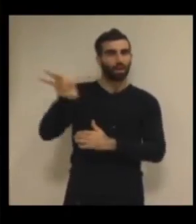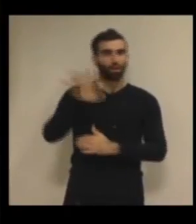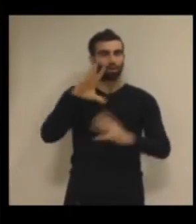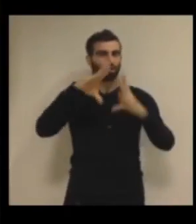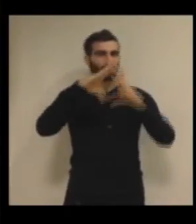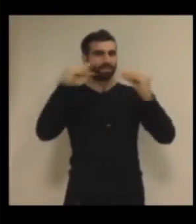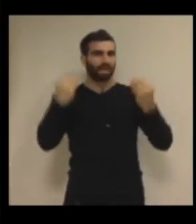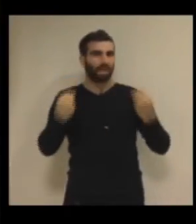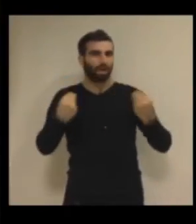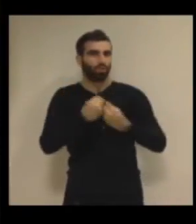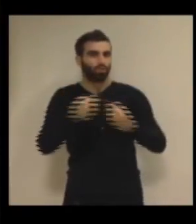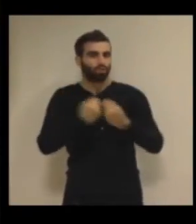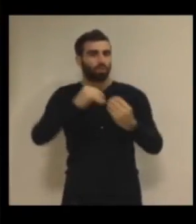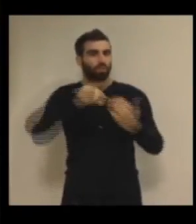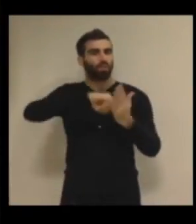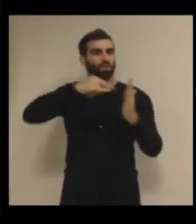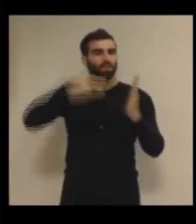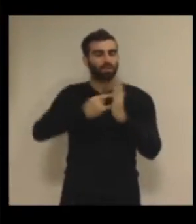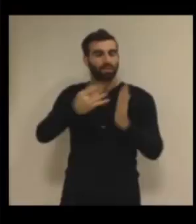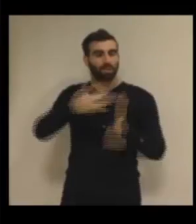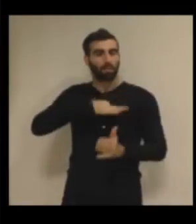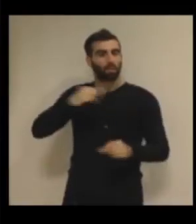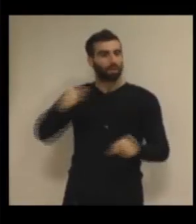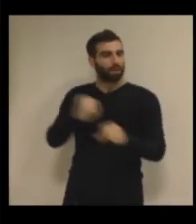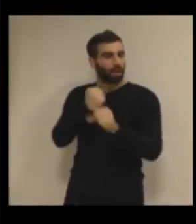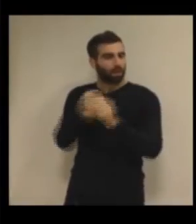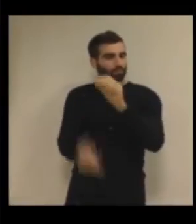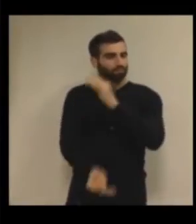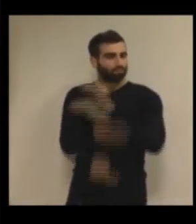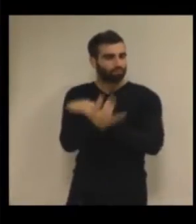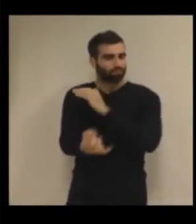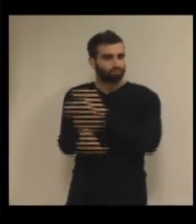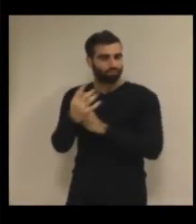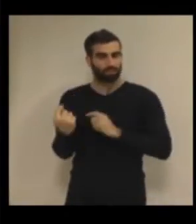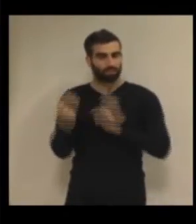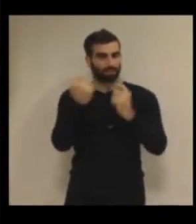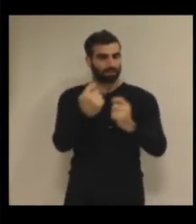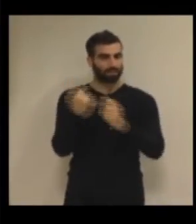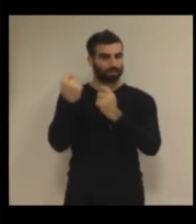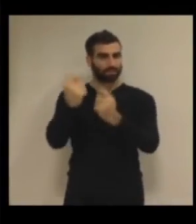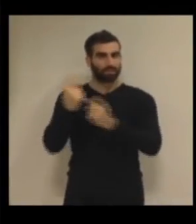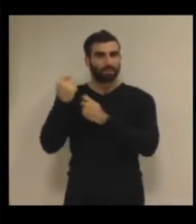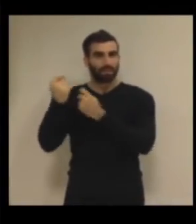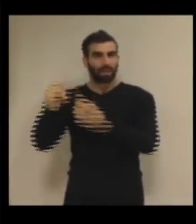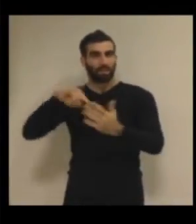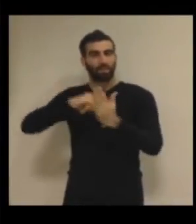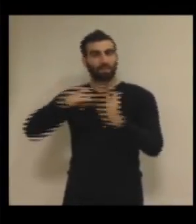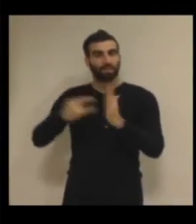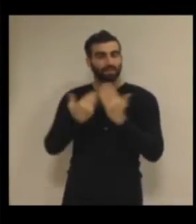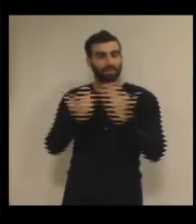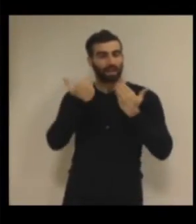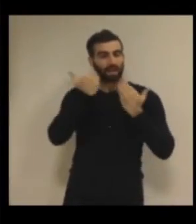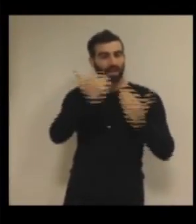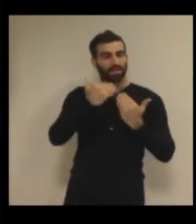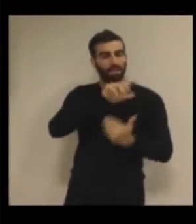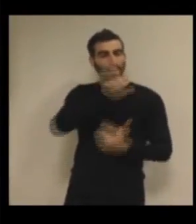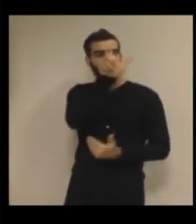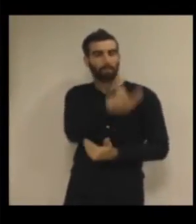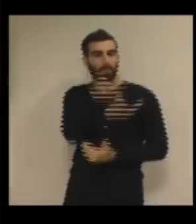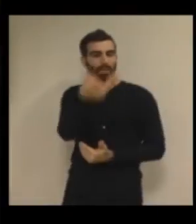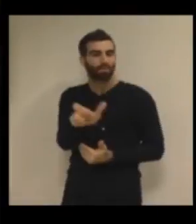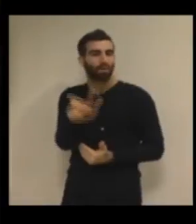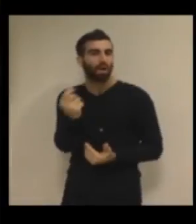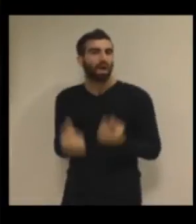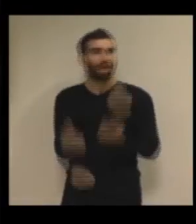este proyecto podía dar empleo. Y entonces pues también se planteaba que a través de este proyecto pues será necesario que alguna persona